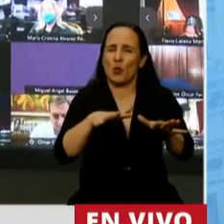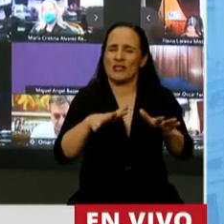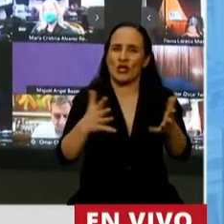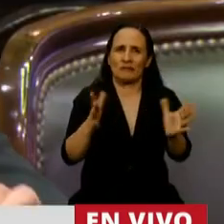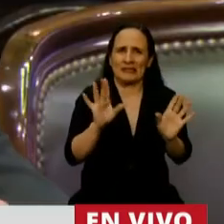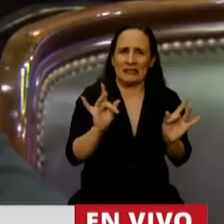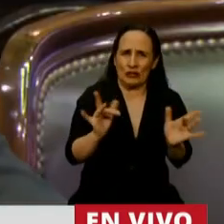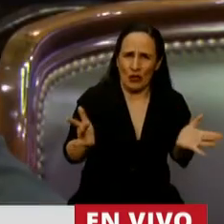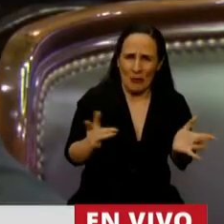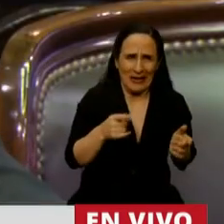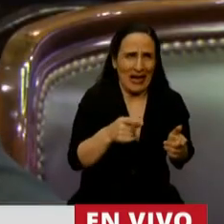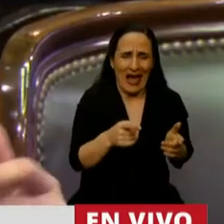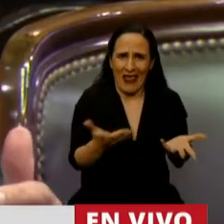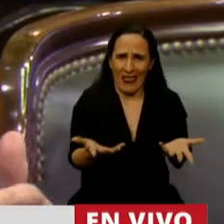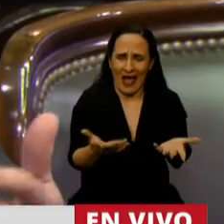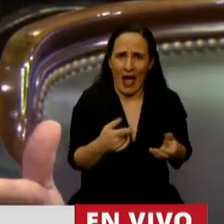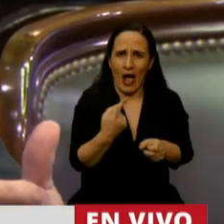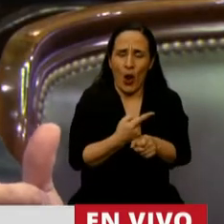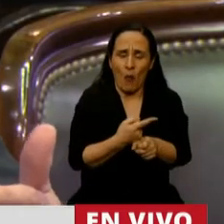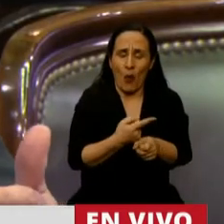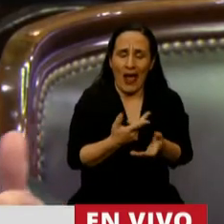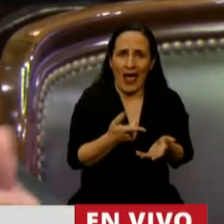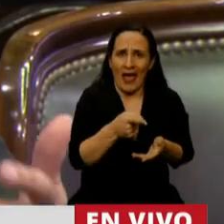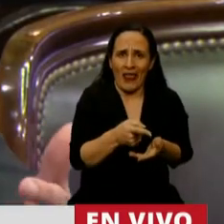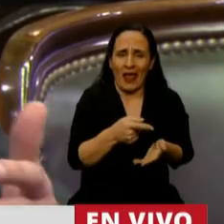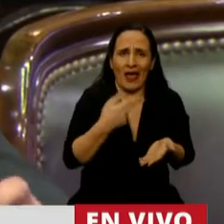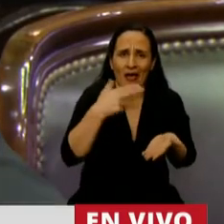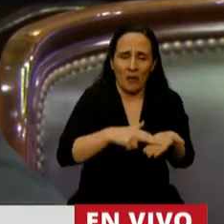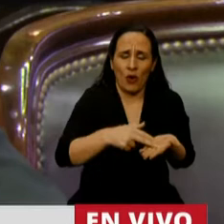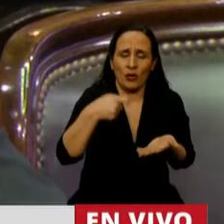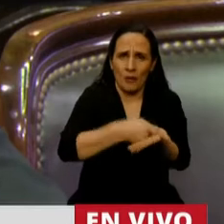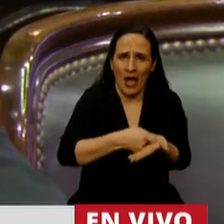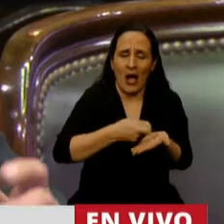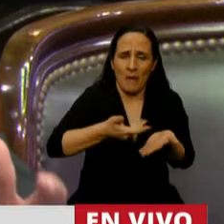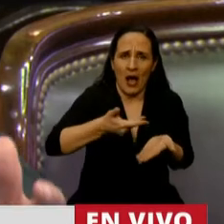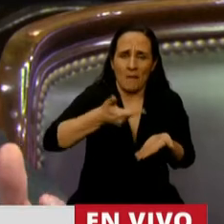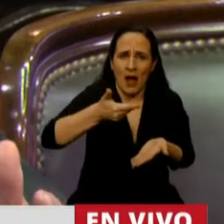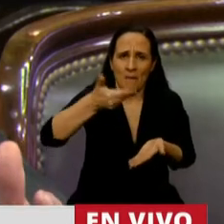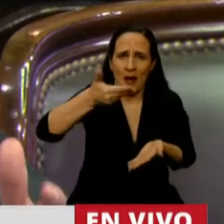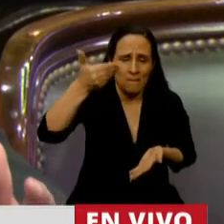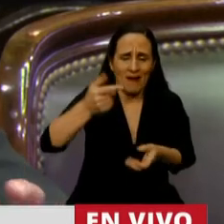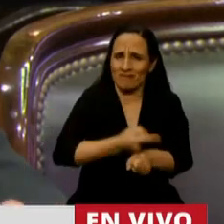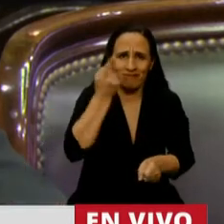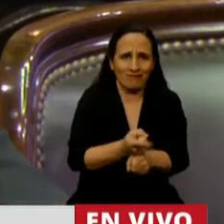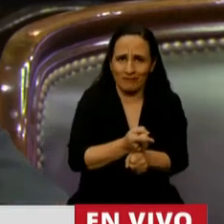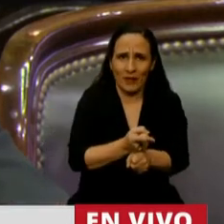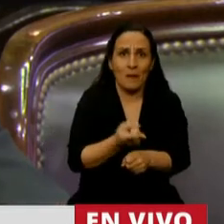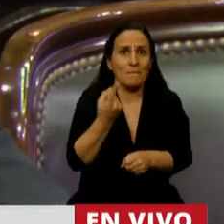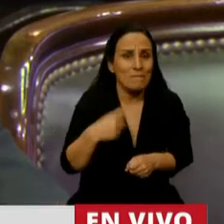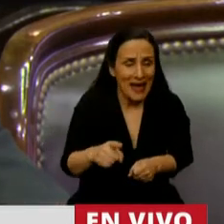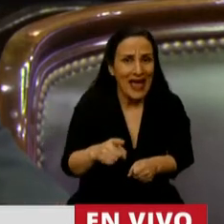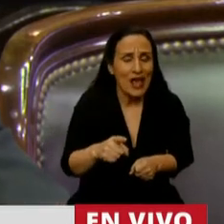quienes ya no están en condiciones de seguir aumentando su tributo. Pero más allá de esto, señor